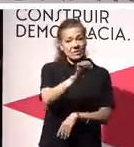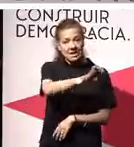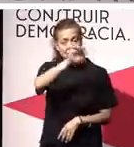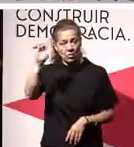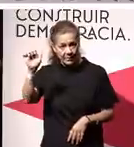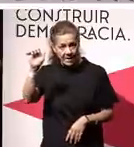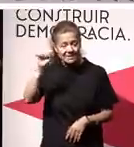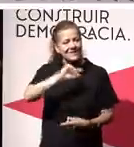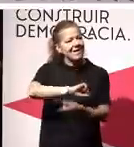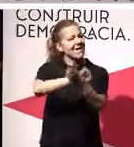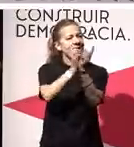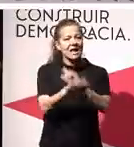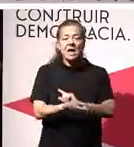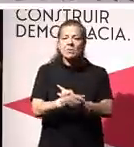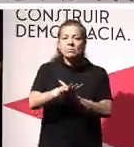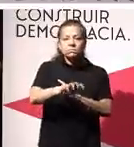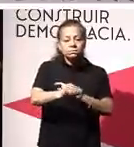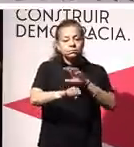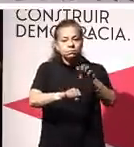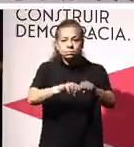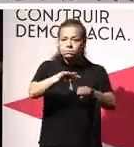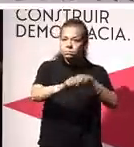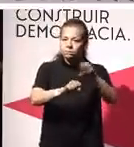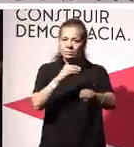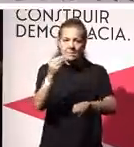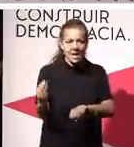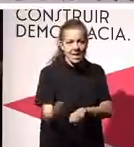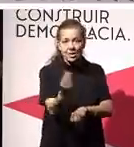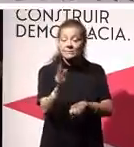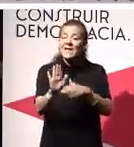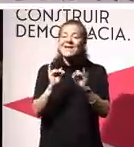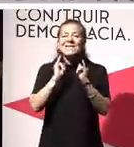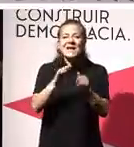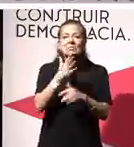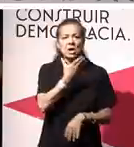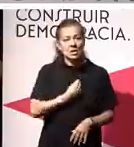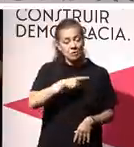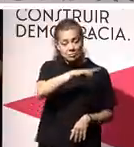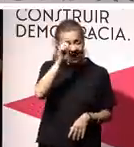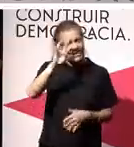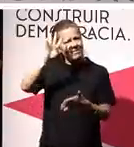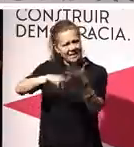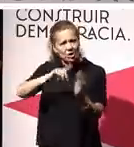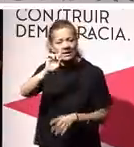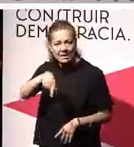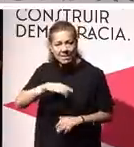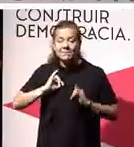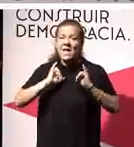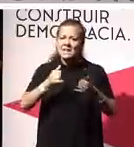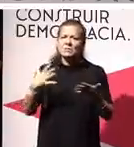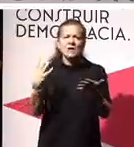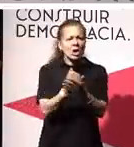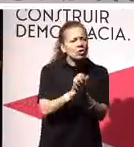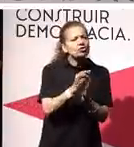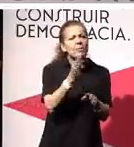europeas, el cambio fue conquistando posiciones. Llegamos a los ayuntamientos de Madrid y de Barcelona, entramos en todos